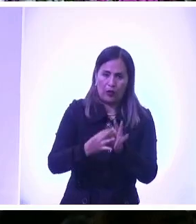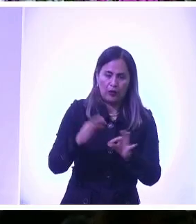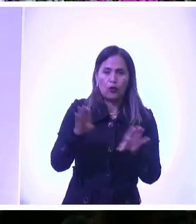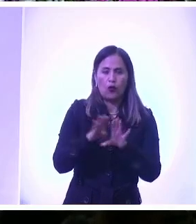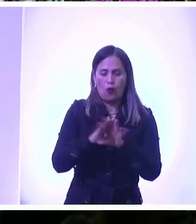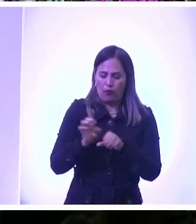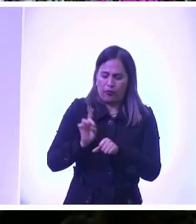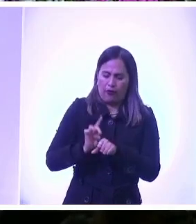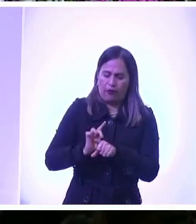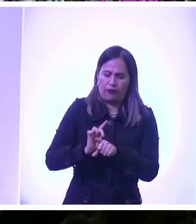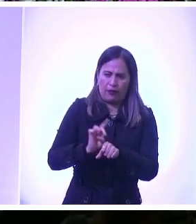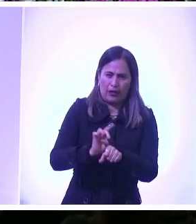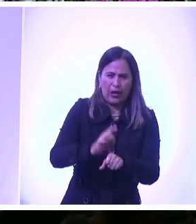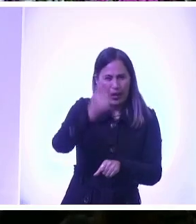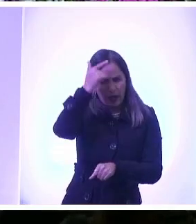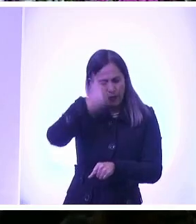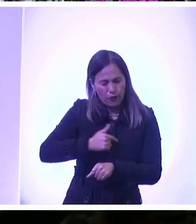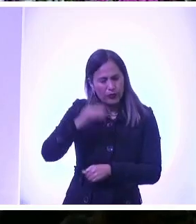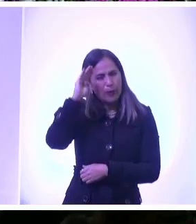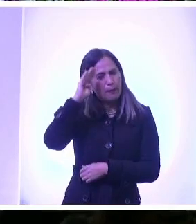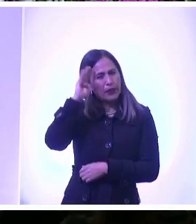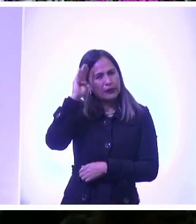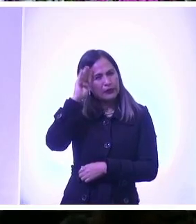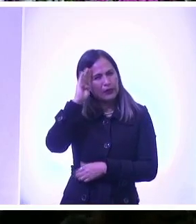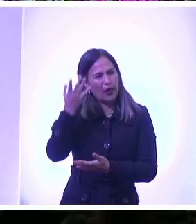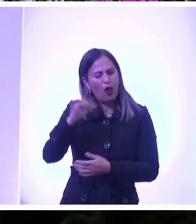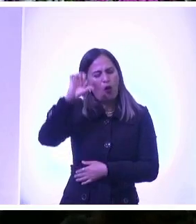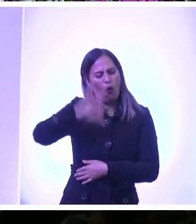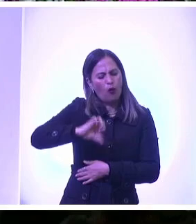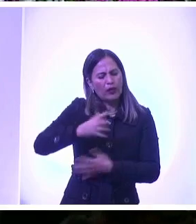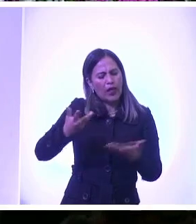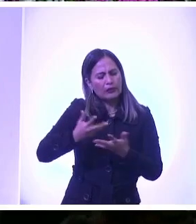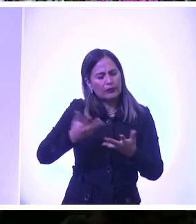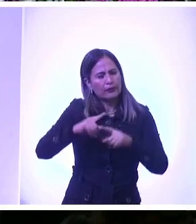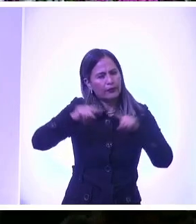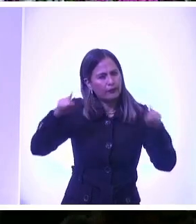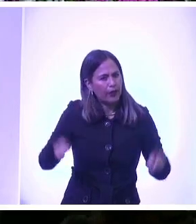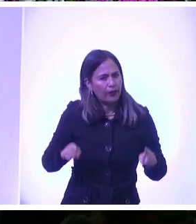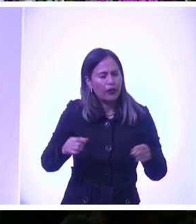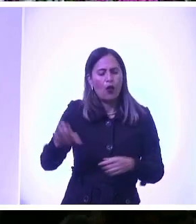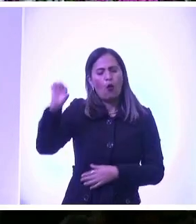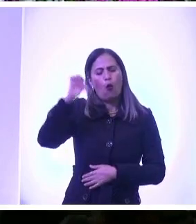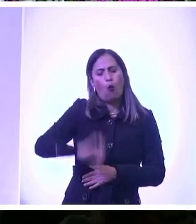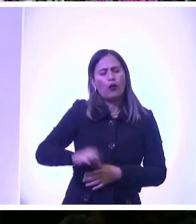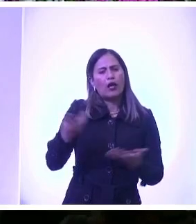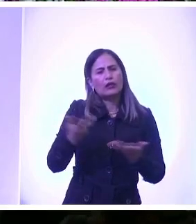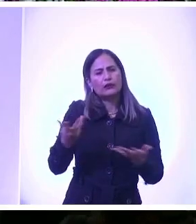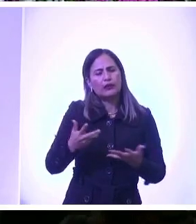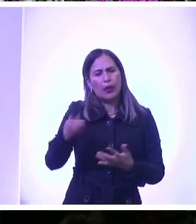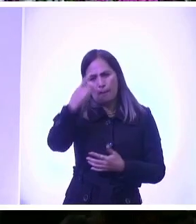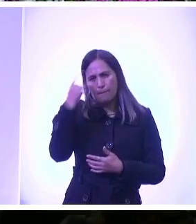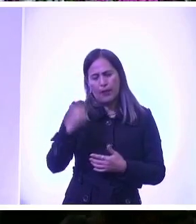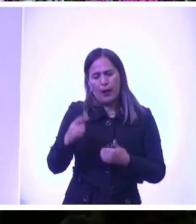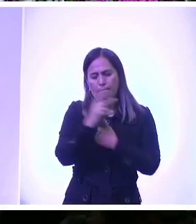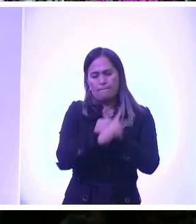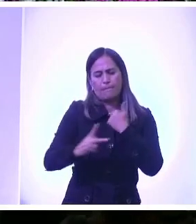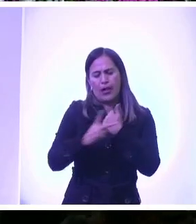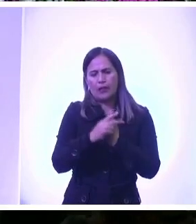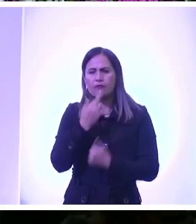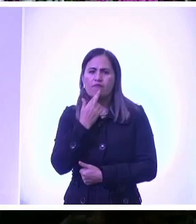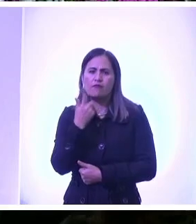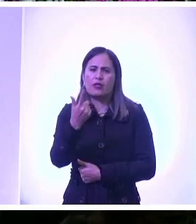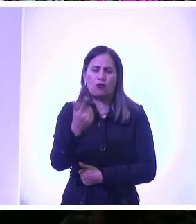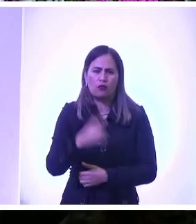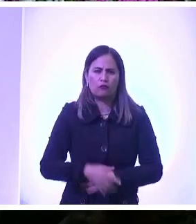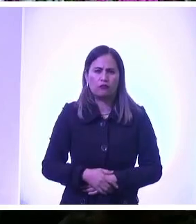en la noche a hacer una retrospección y decir híjoles hoy qué hice diferente qué hice hoy para que mi país fuera mejor a mí